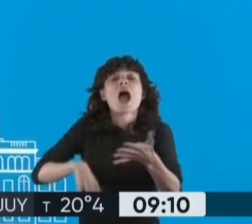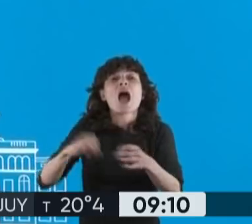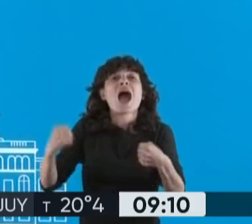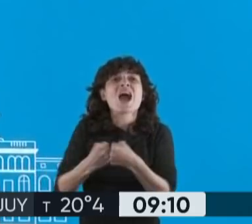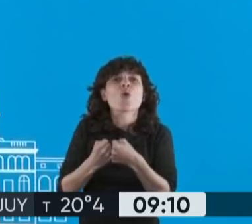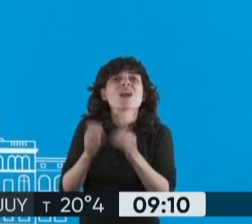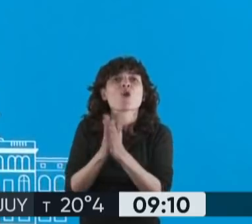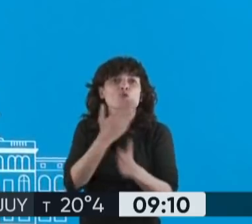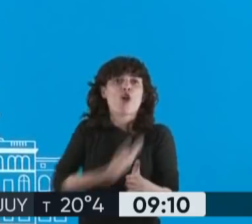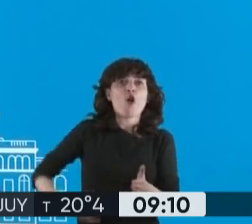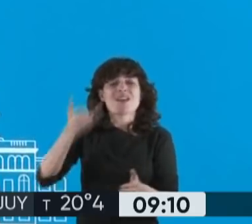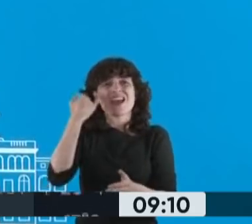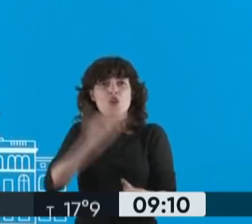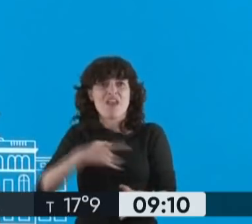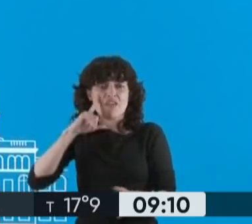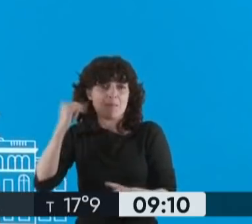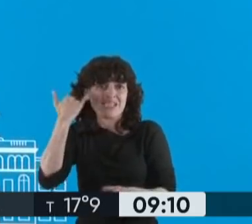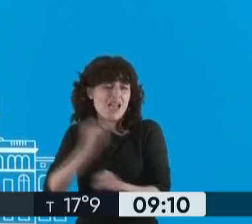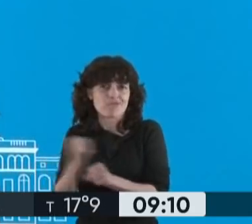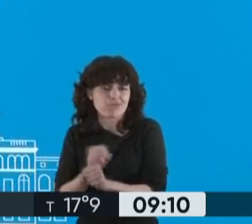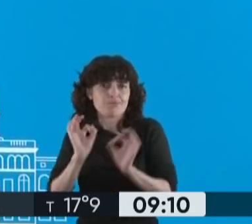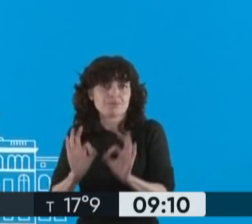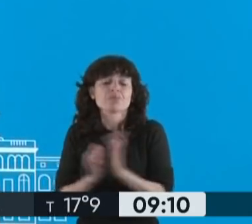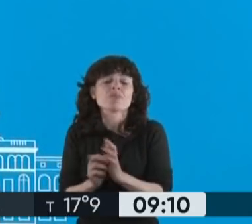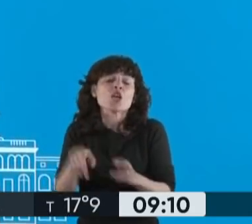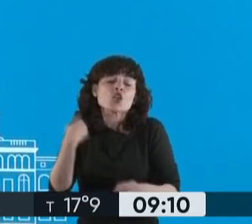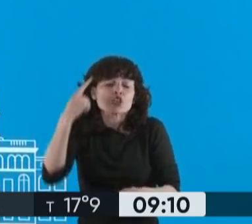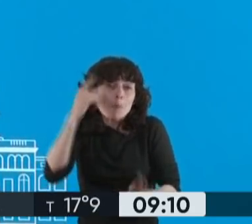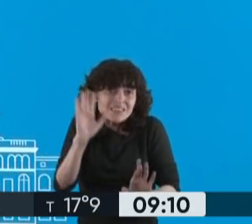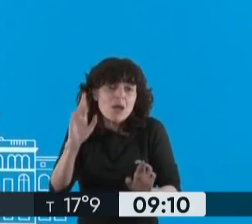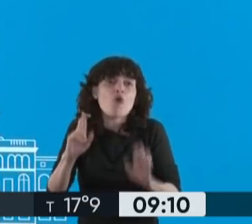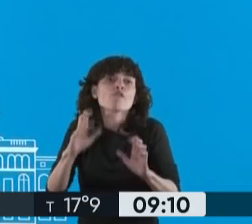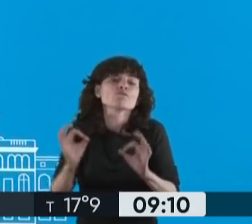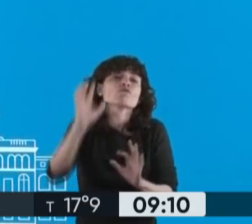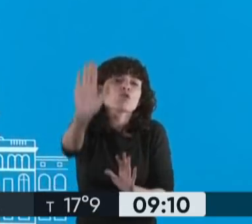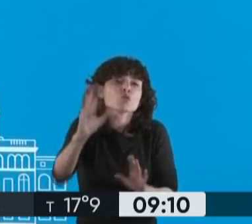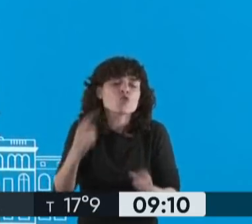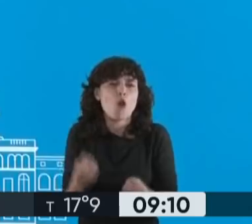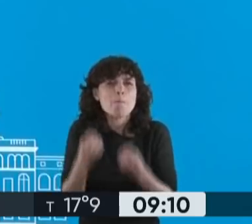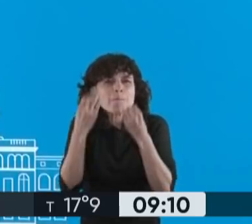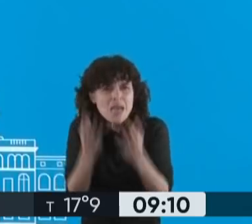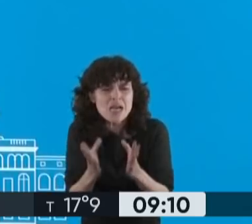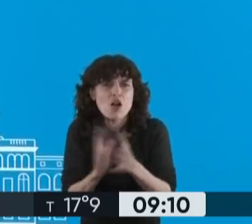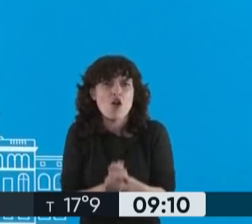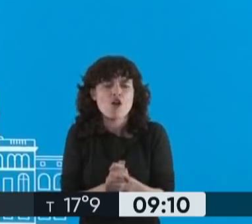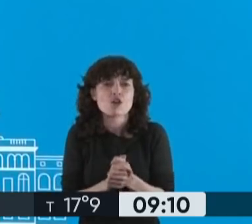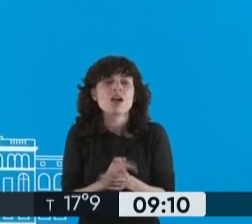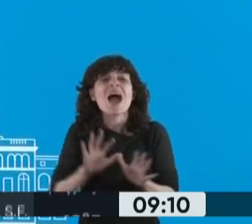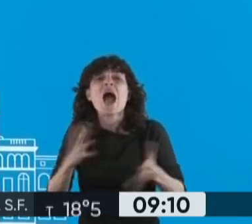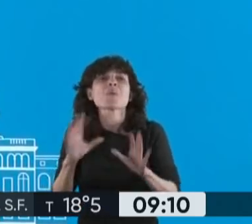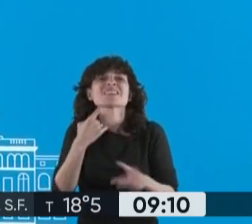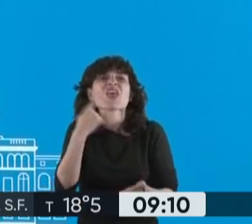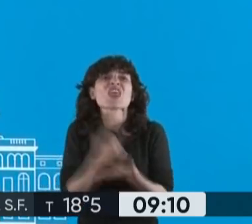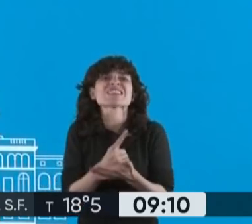Monetario Internacional, nos parece que es auspicioso y que habla de la necesidad de, en determinadas políticas que